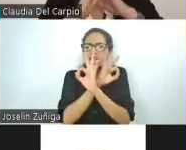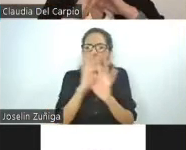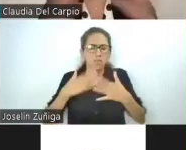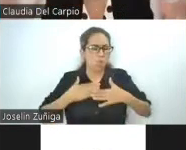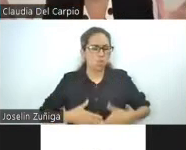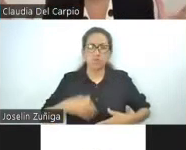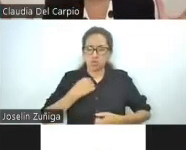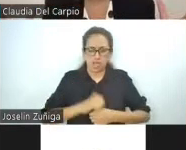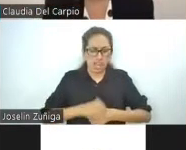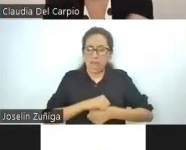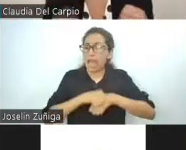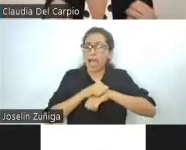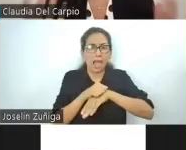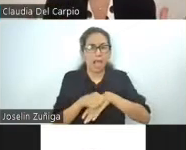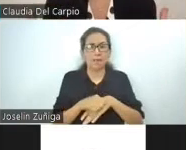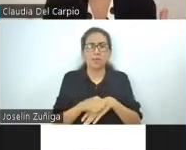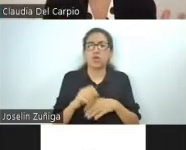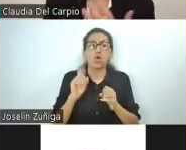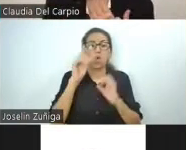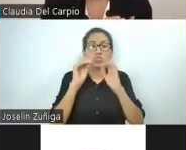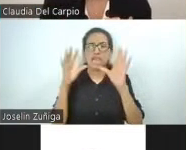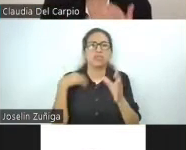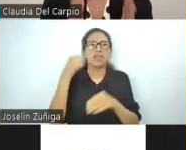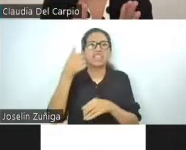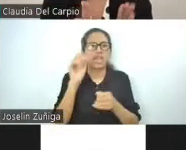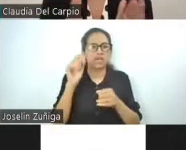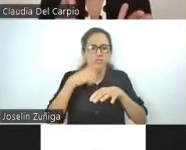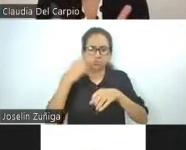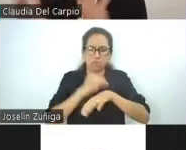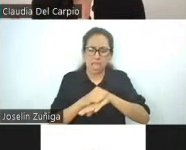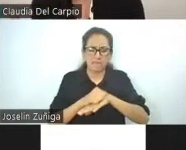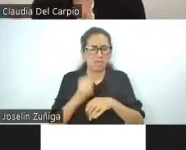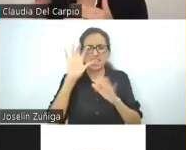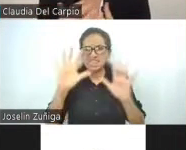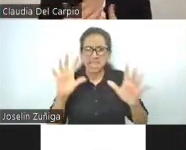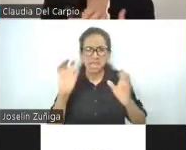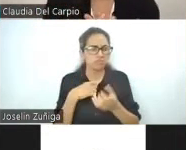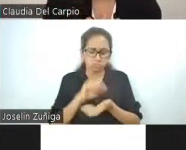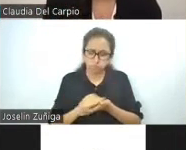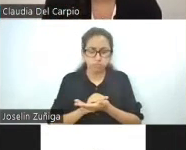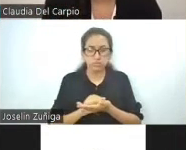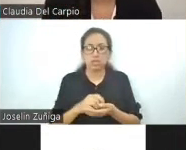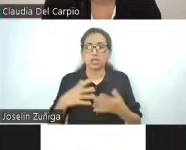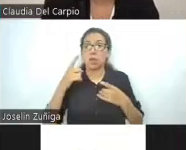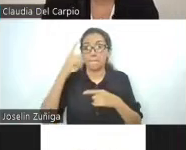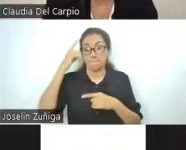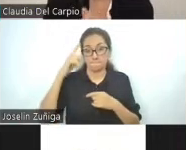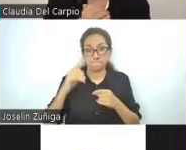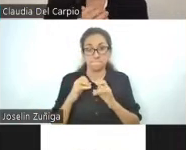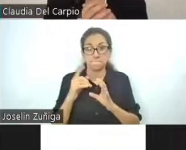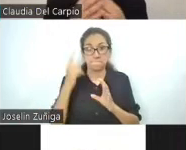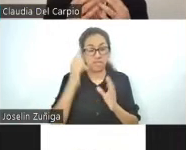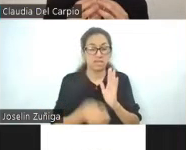me lavo 10 veces al día, y no es así. No por lavarnos más mejoramos nuestra higiene, al